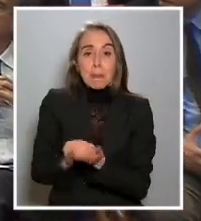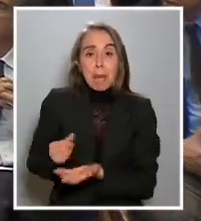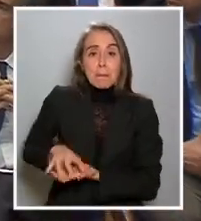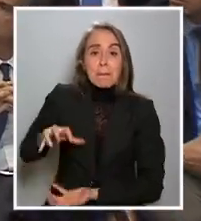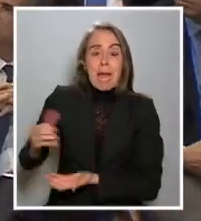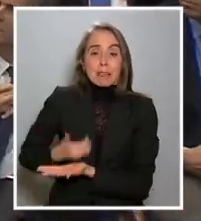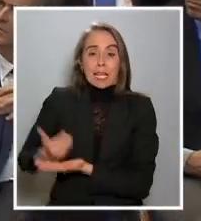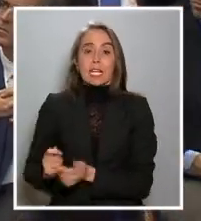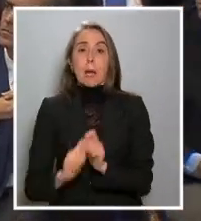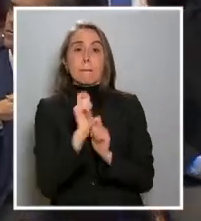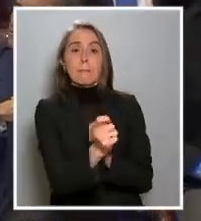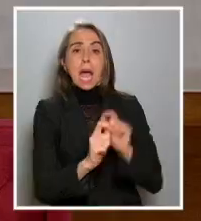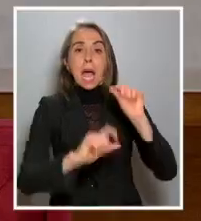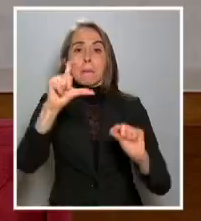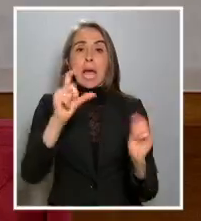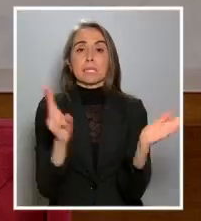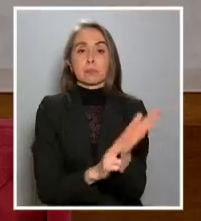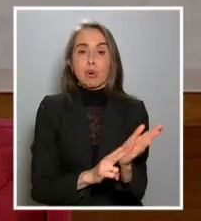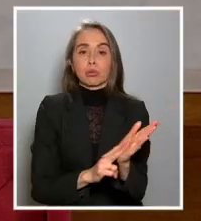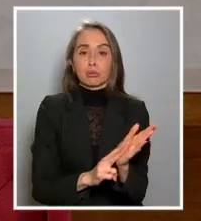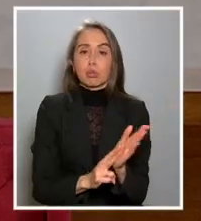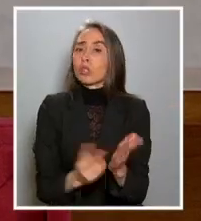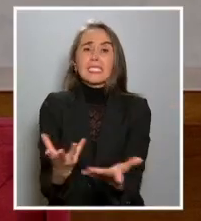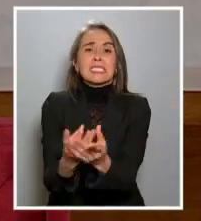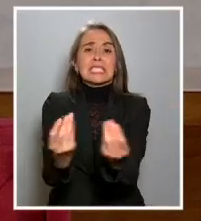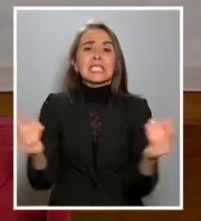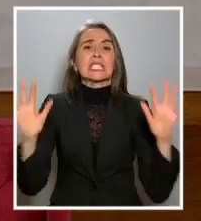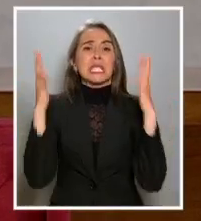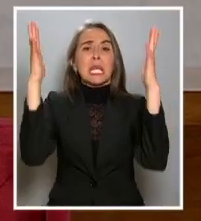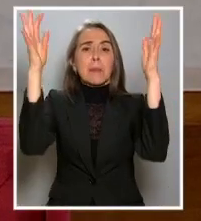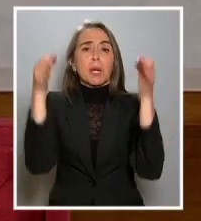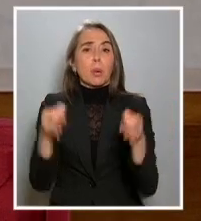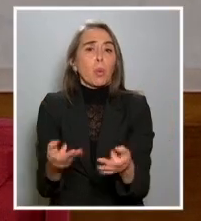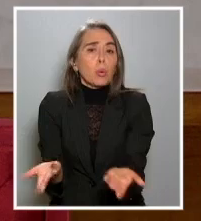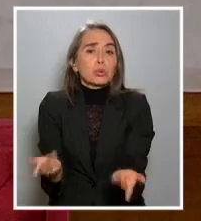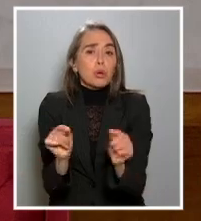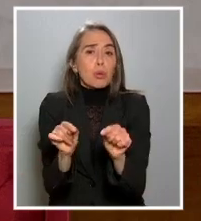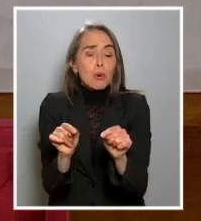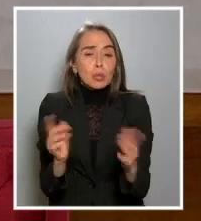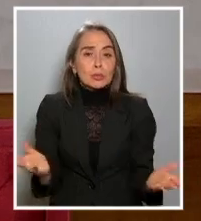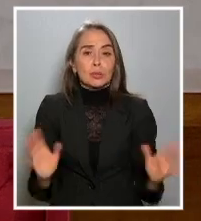quienes tenemos más recursos, paguemos más. Es tan simple y justo como eso.